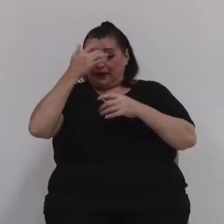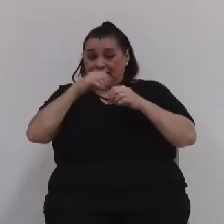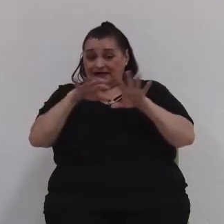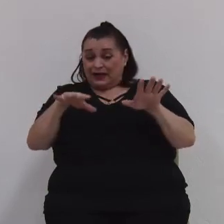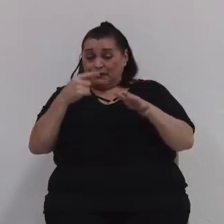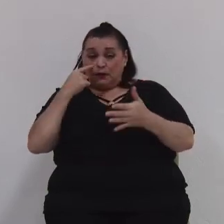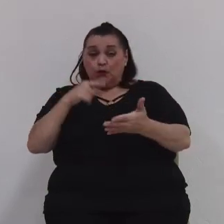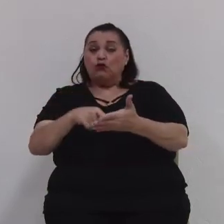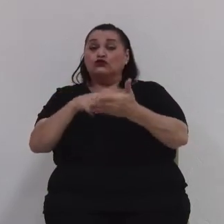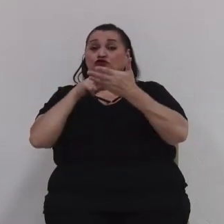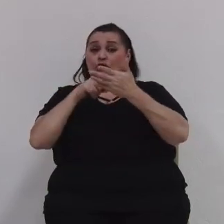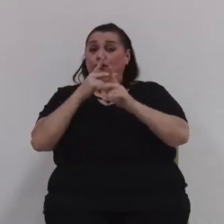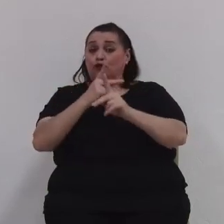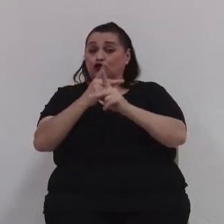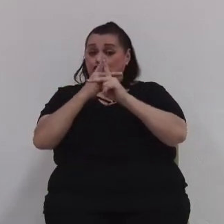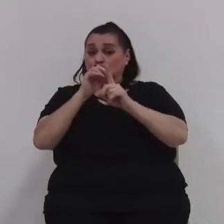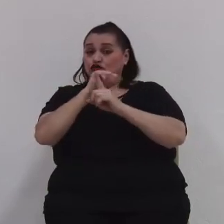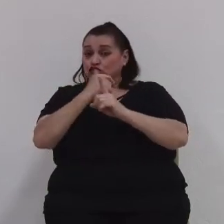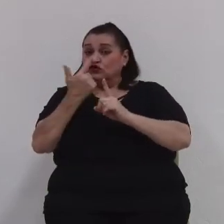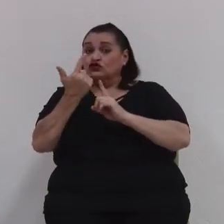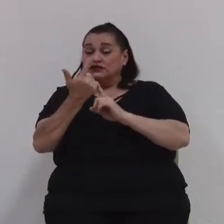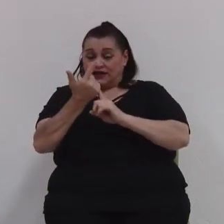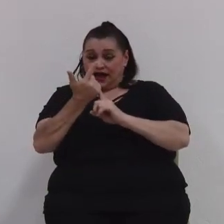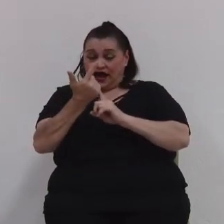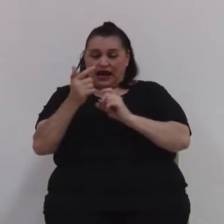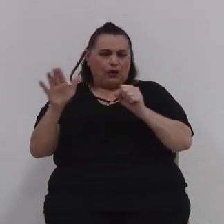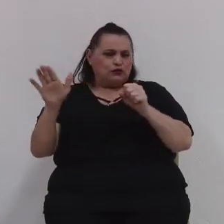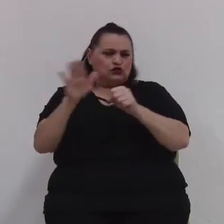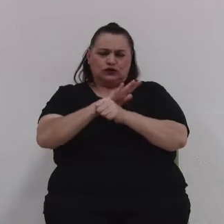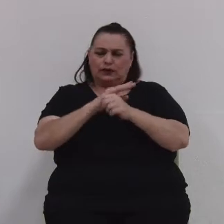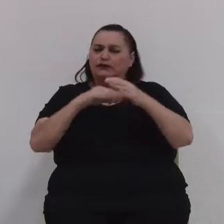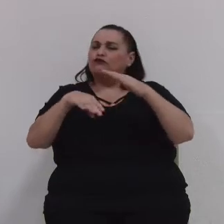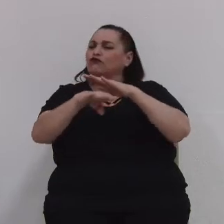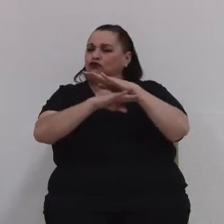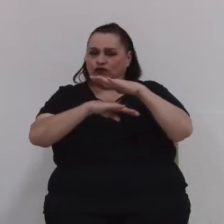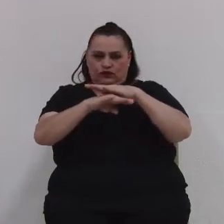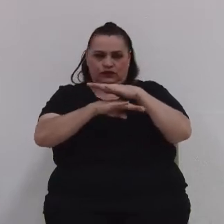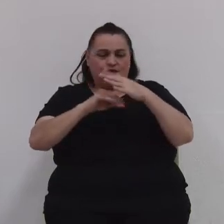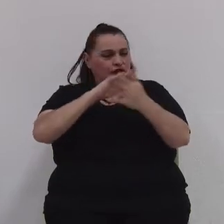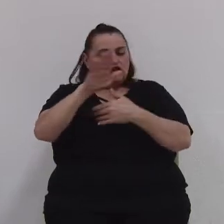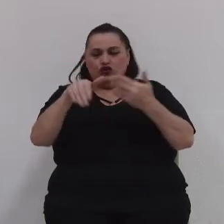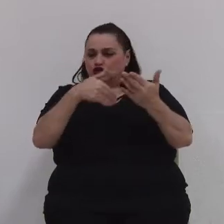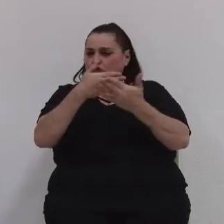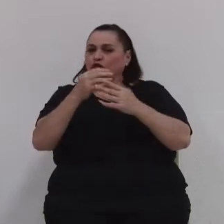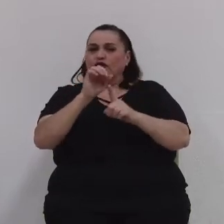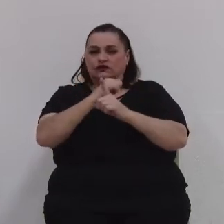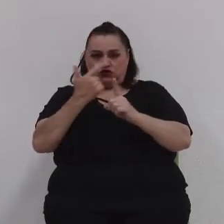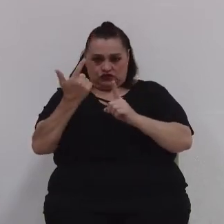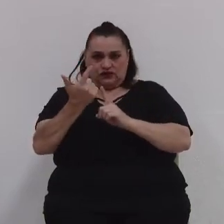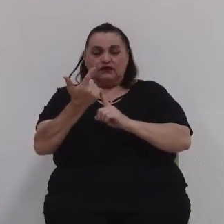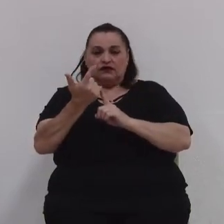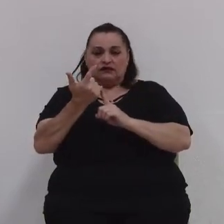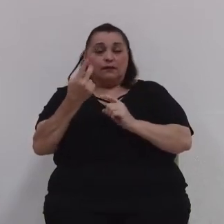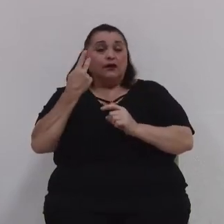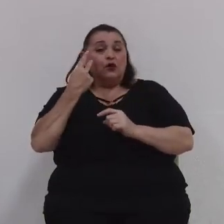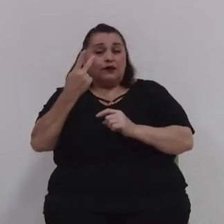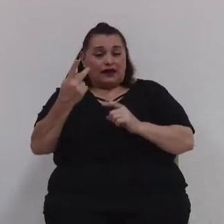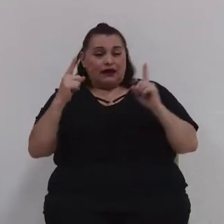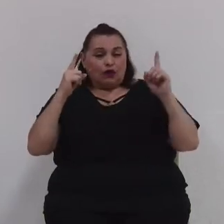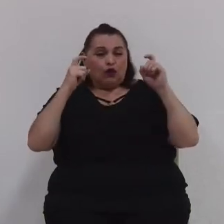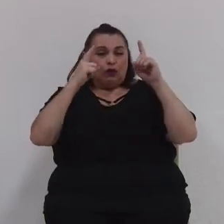demostró que la protección social es absolutamente fundamental en toda sociedad. Pero vean qué compleja